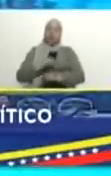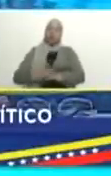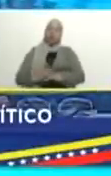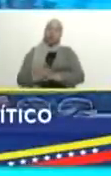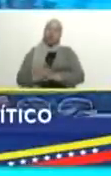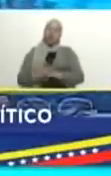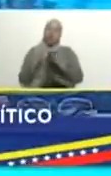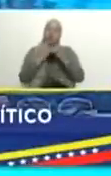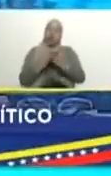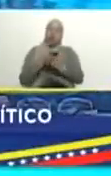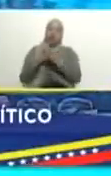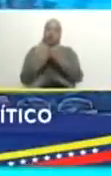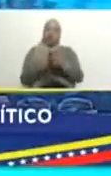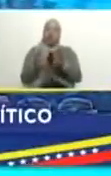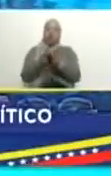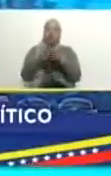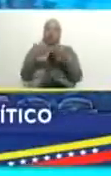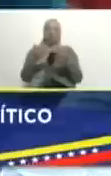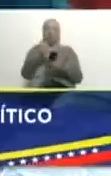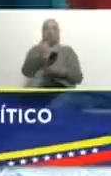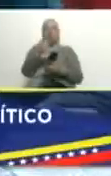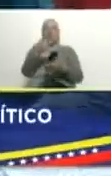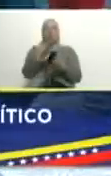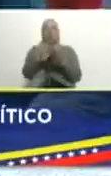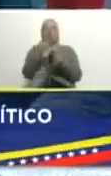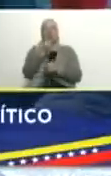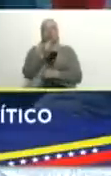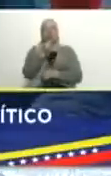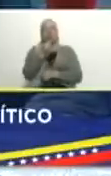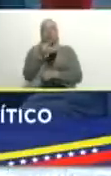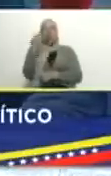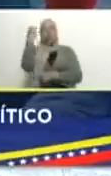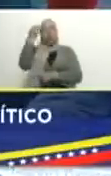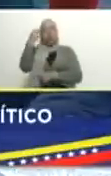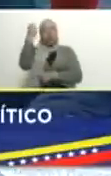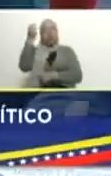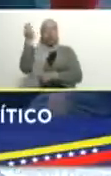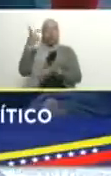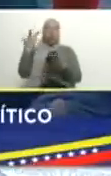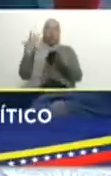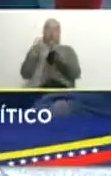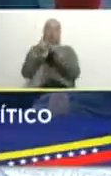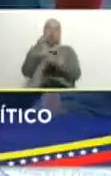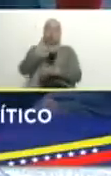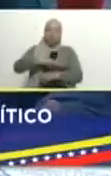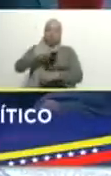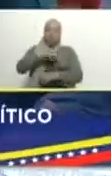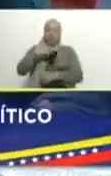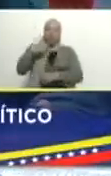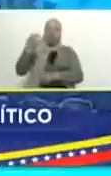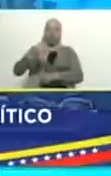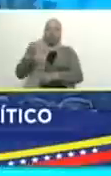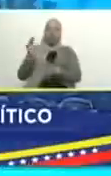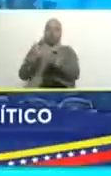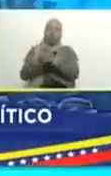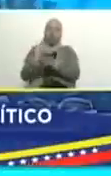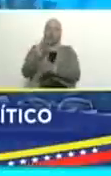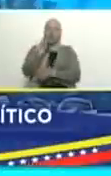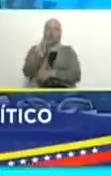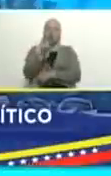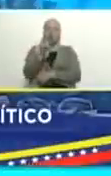Se pone a estudiar, me manda libros, documentos, análisis. Compañeros de Misión Verdad, son grandes amigos Jorge